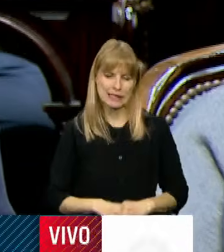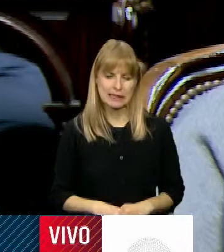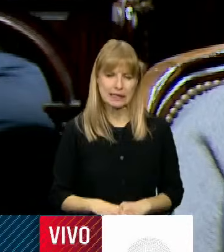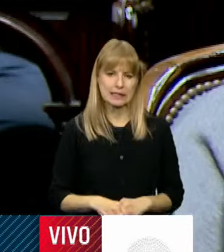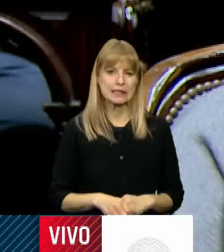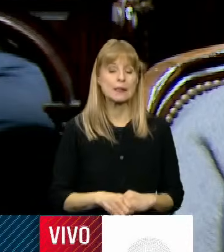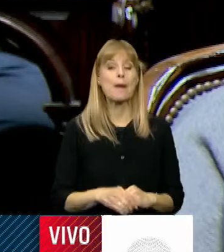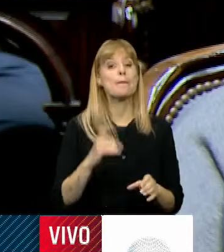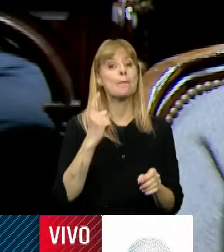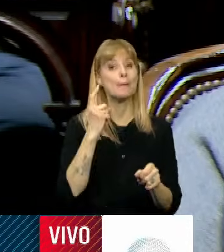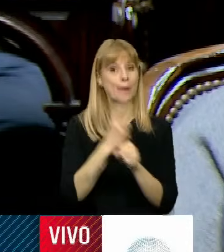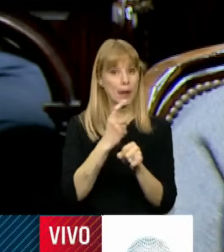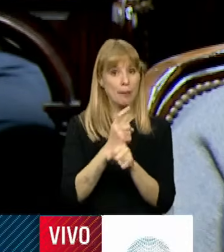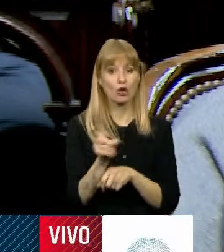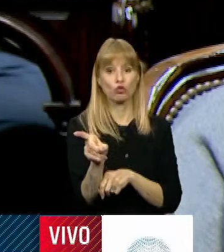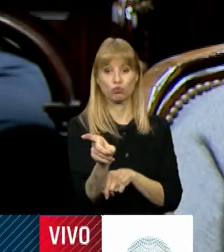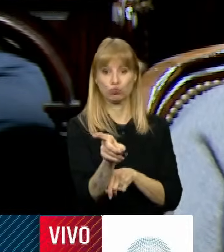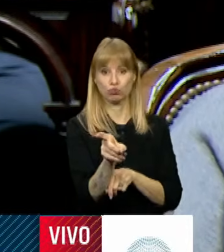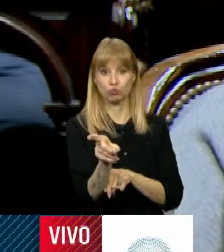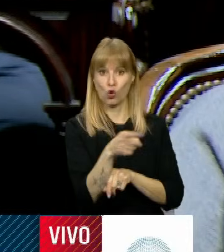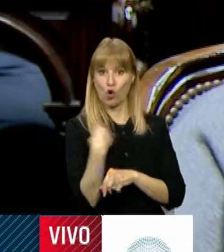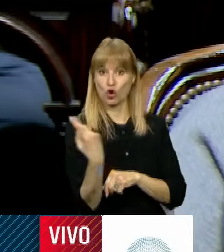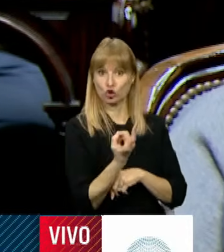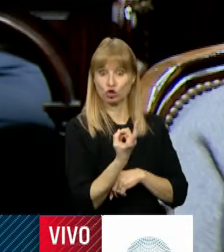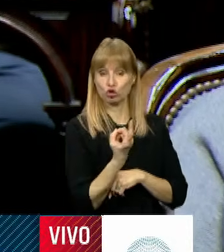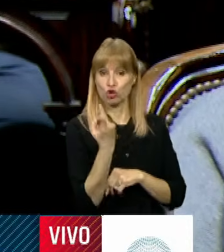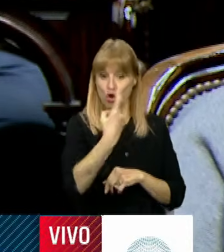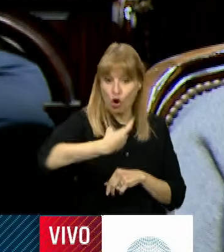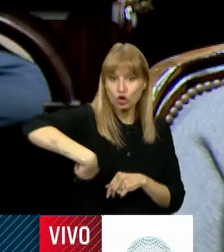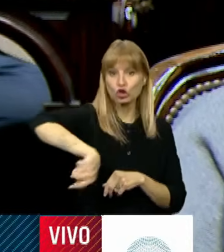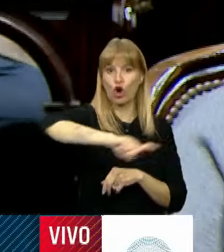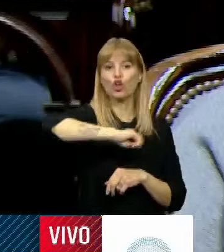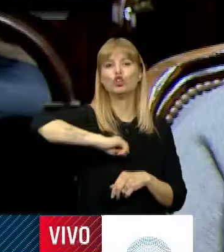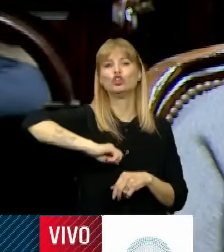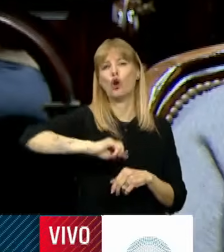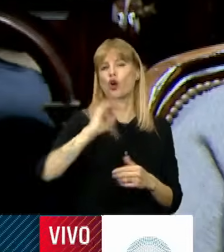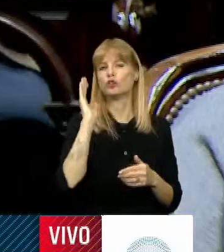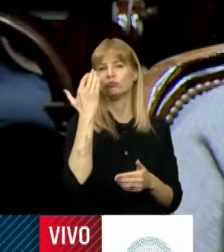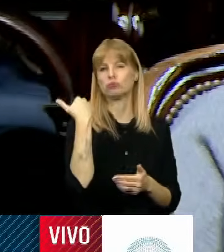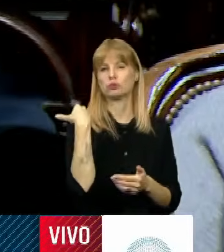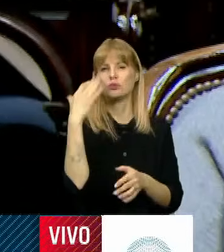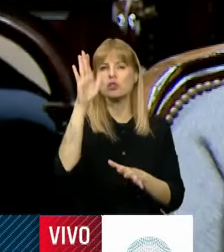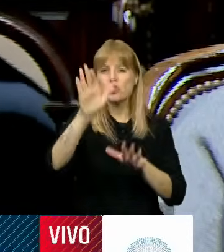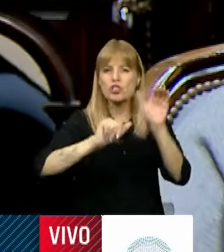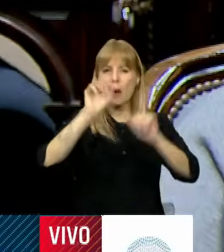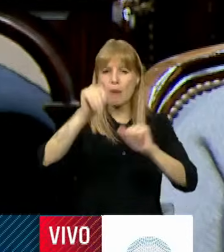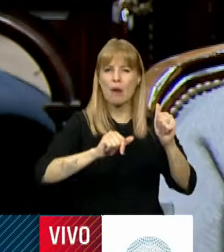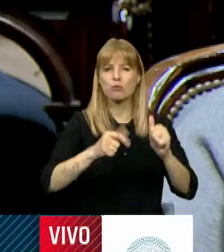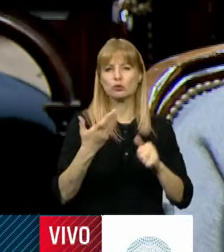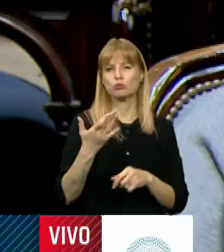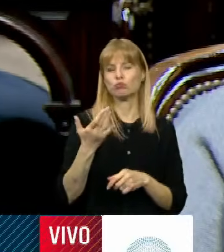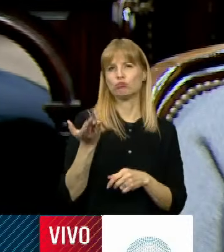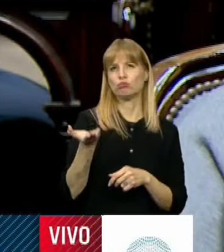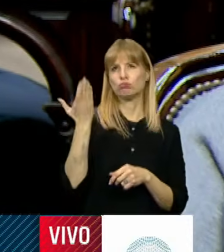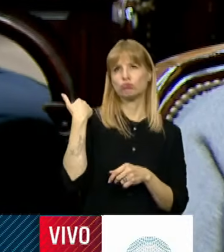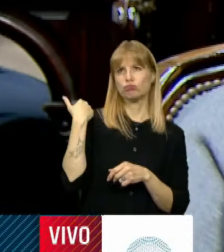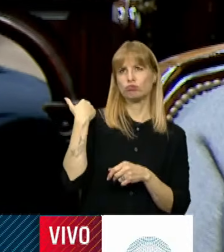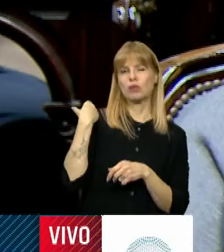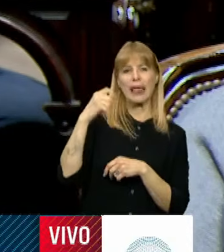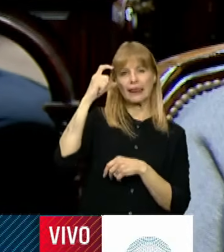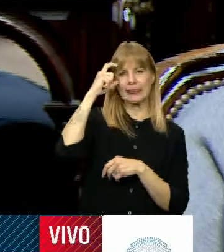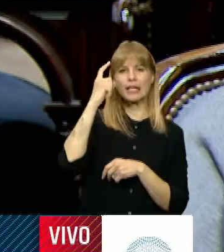Primero, cuando nosotros convocamos el pasado 10 de junio a esta sesión especial,